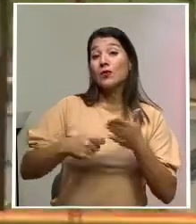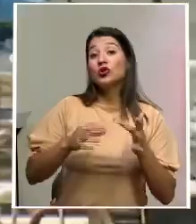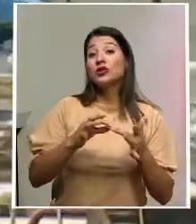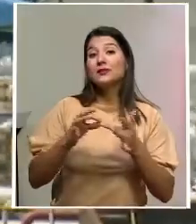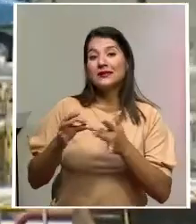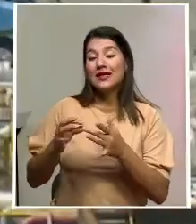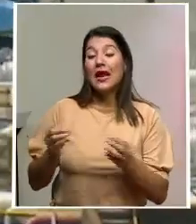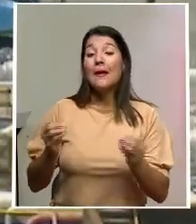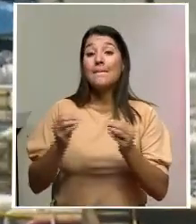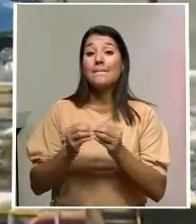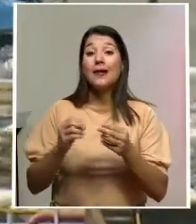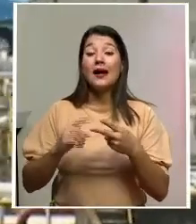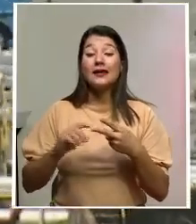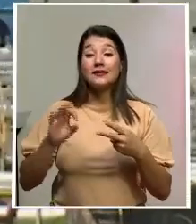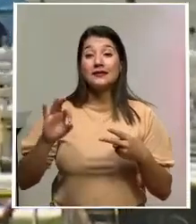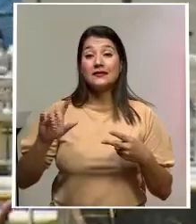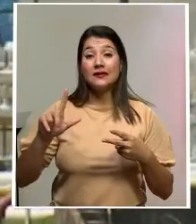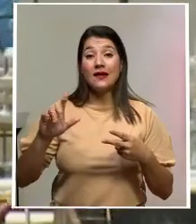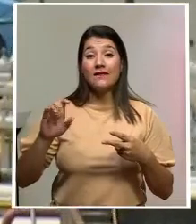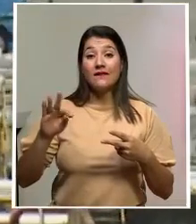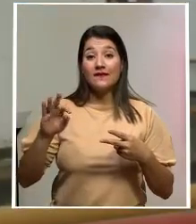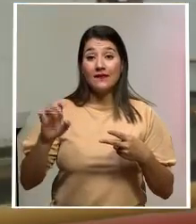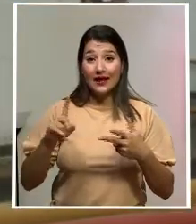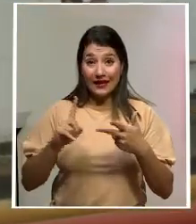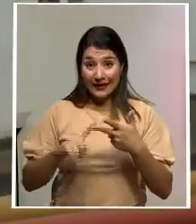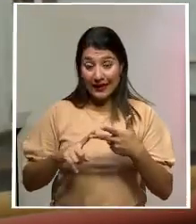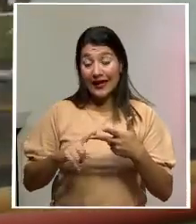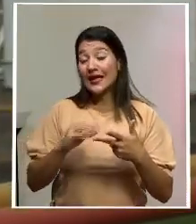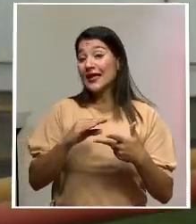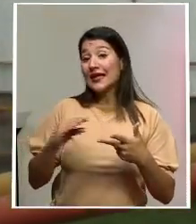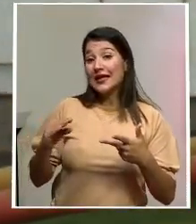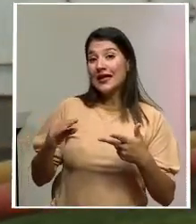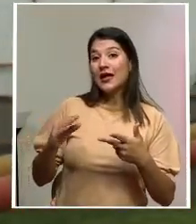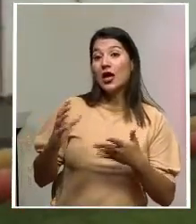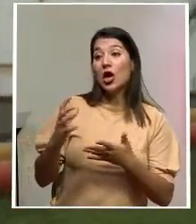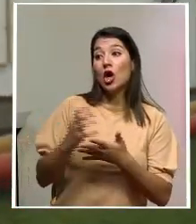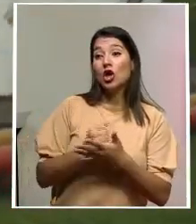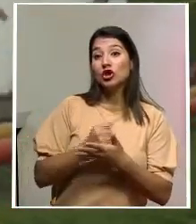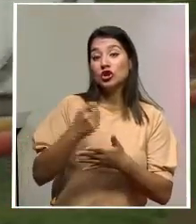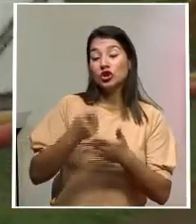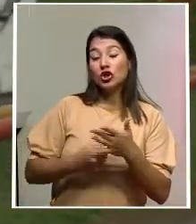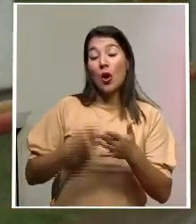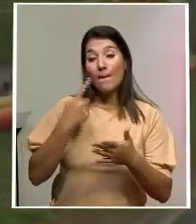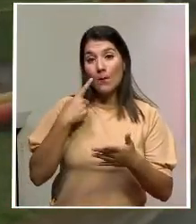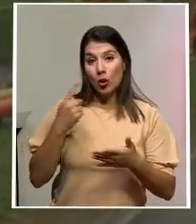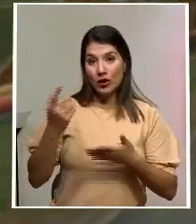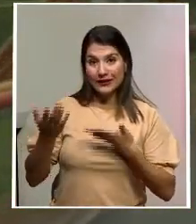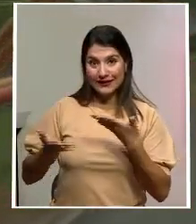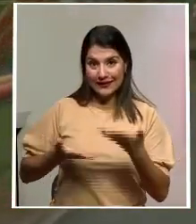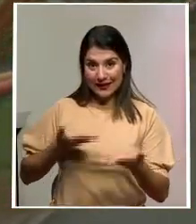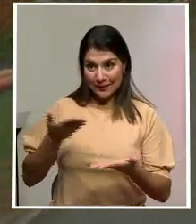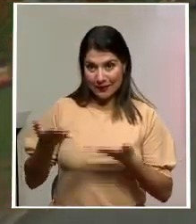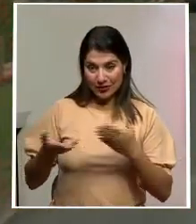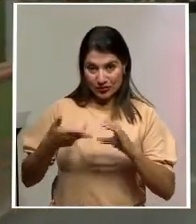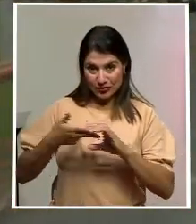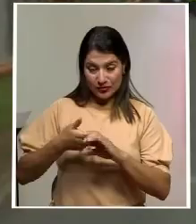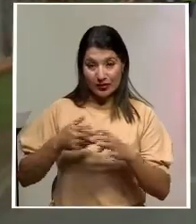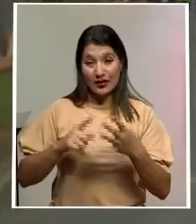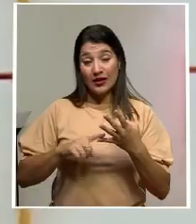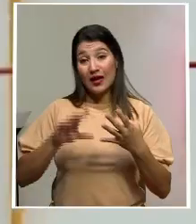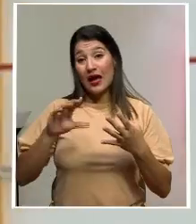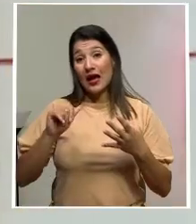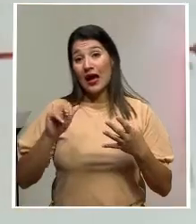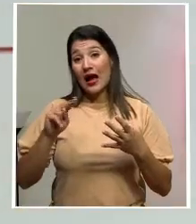flete y el margen de estaciones de servicio, el margen de operación de Recope y otro monto por subsidios y canon. Sin